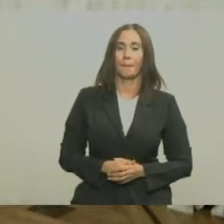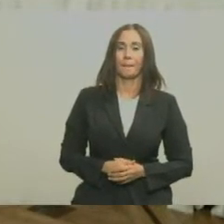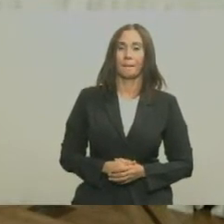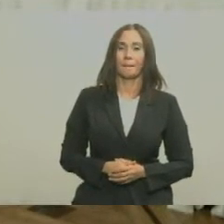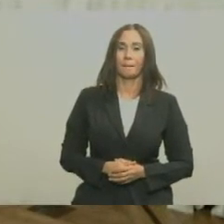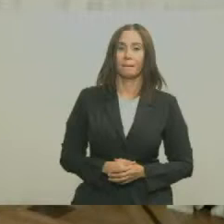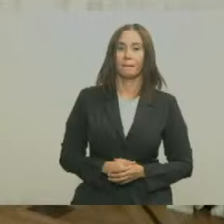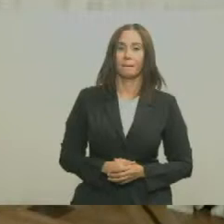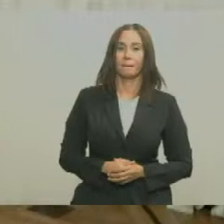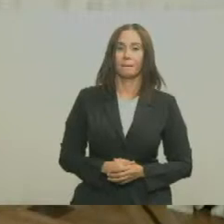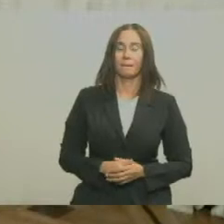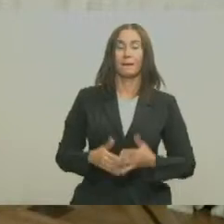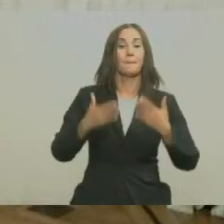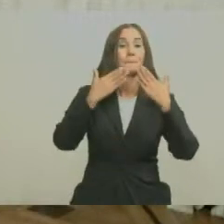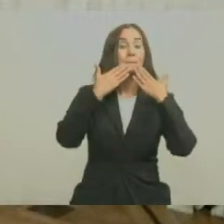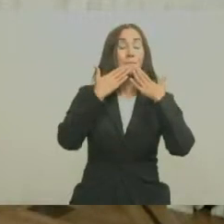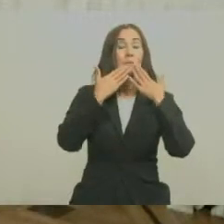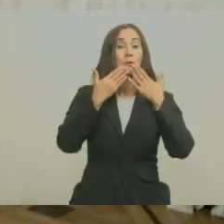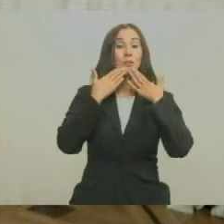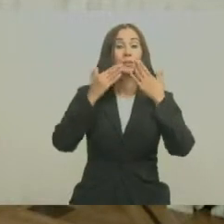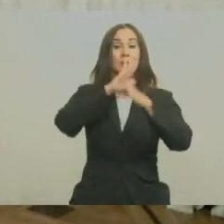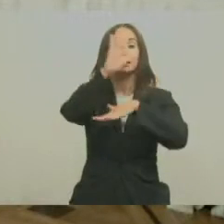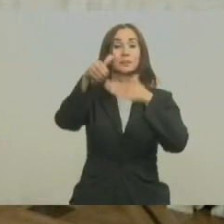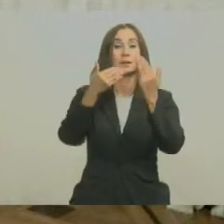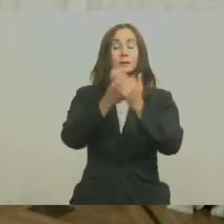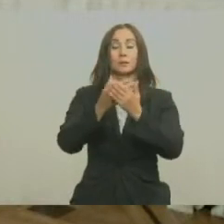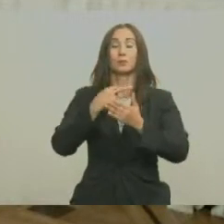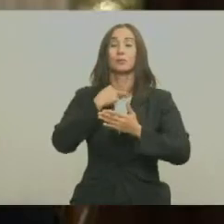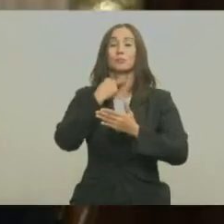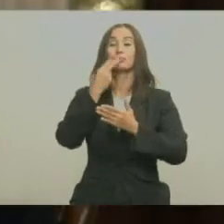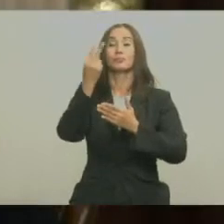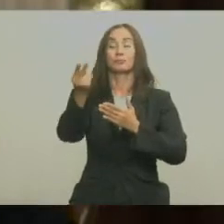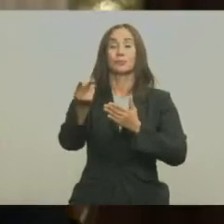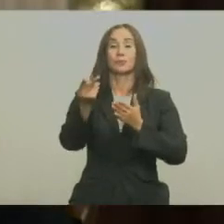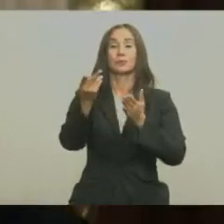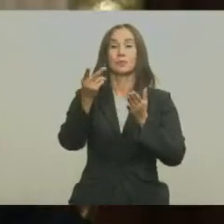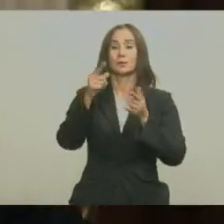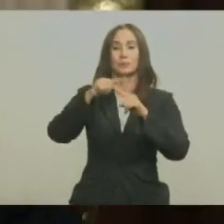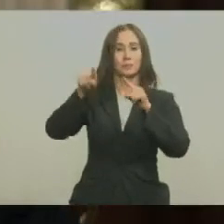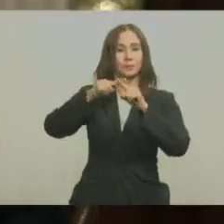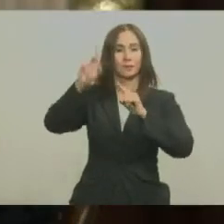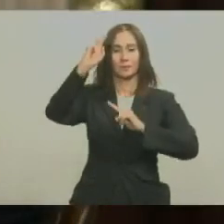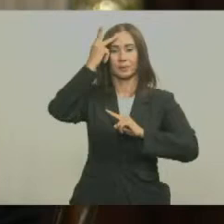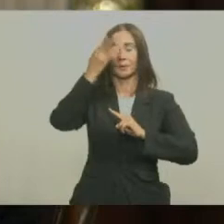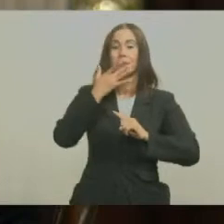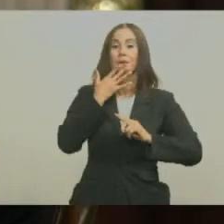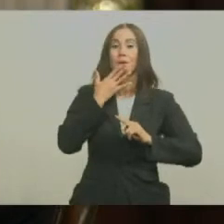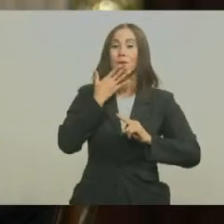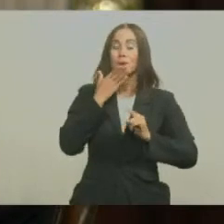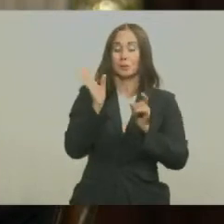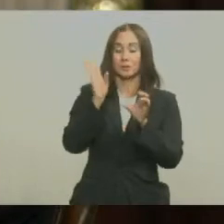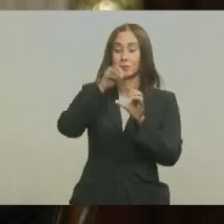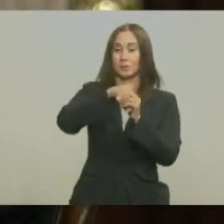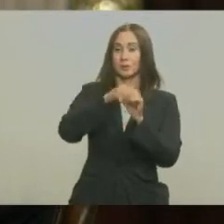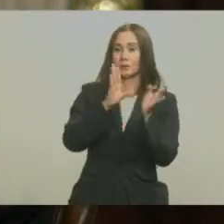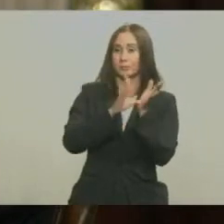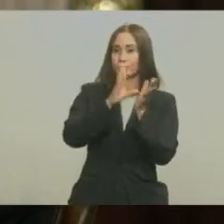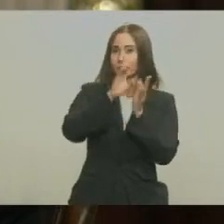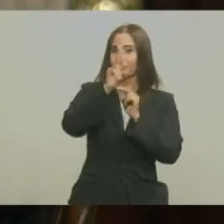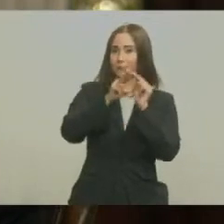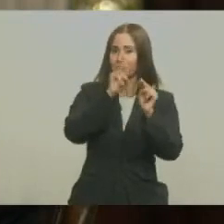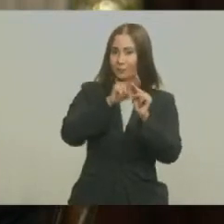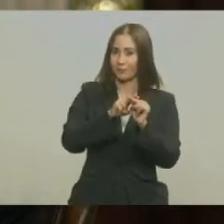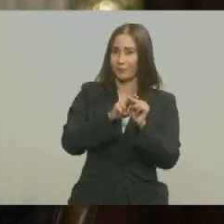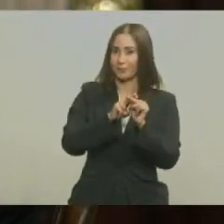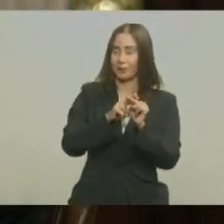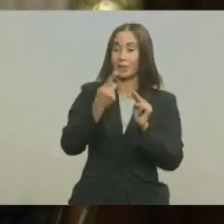Muchísimas gracias a todos los voceros de los diferentes partidos en el Congreso Nacional. Eso nos